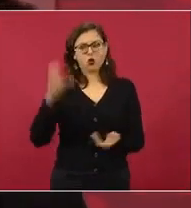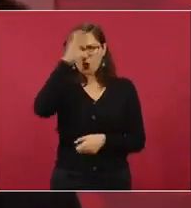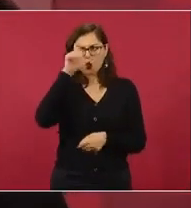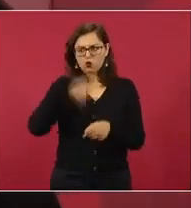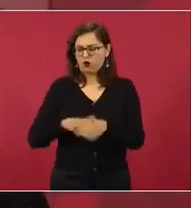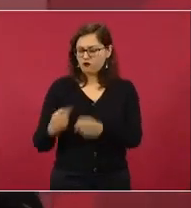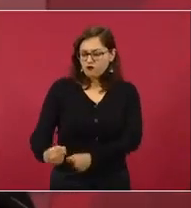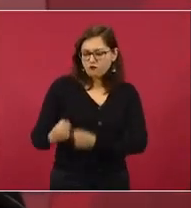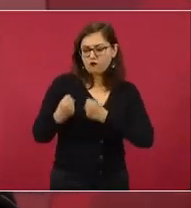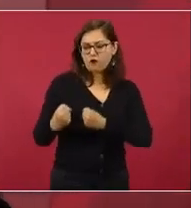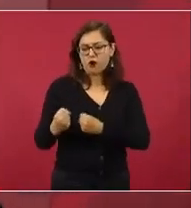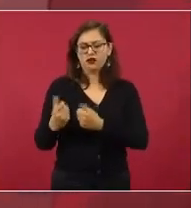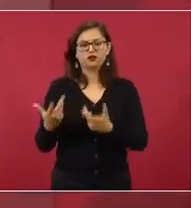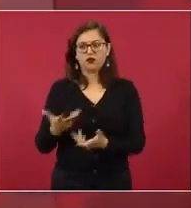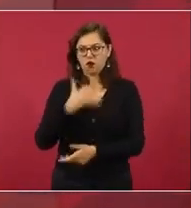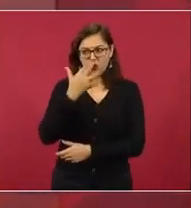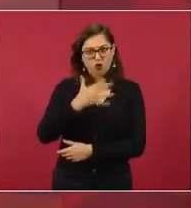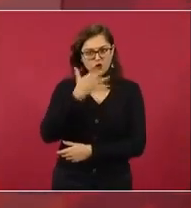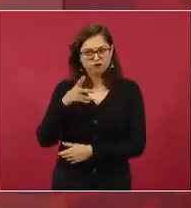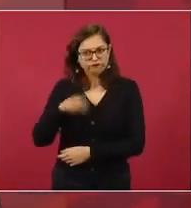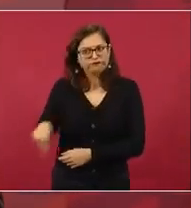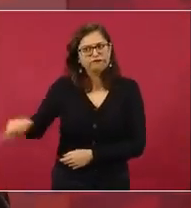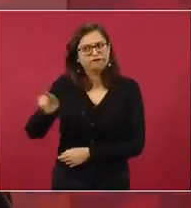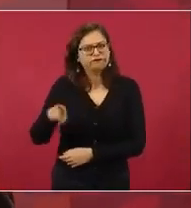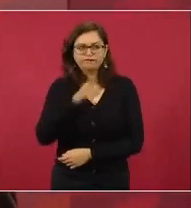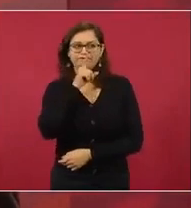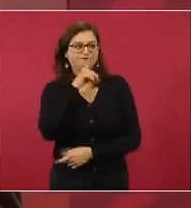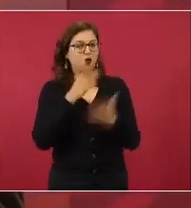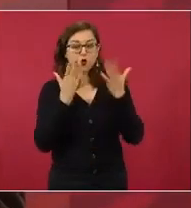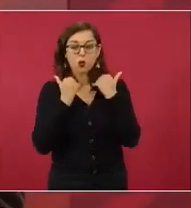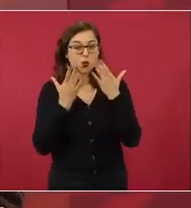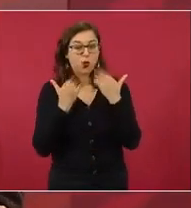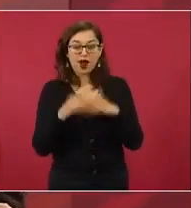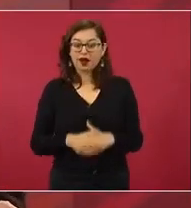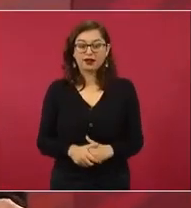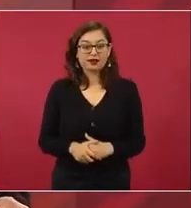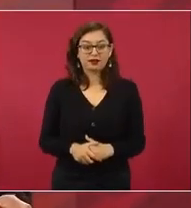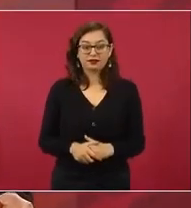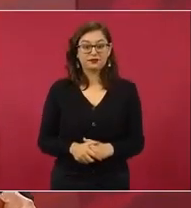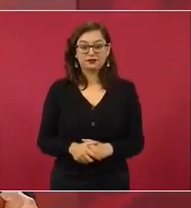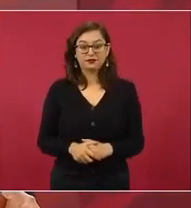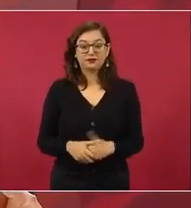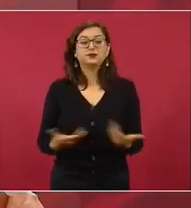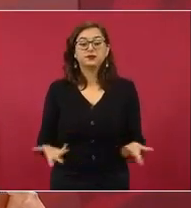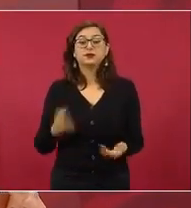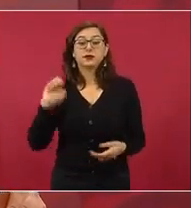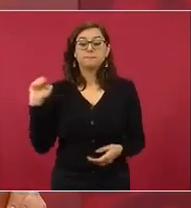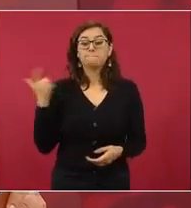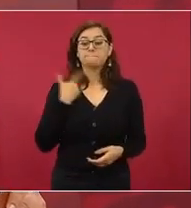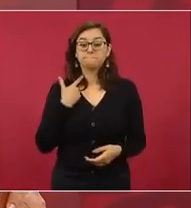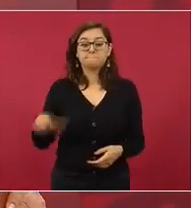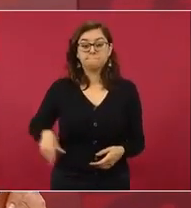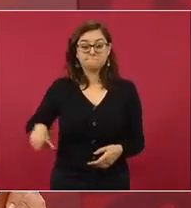porque el pueblo de México no es corrupto. Fíjense cómo manejaban los